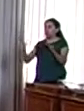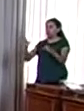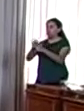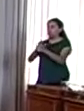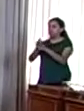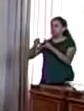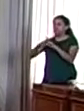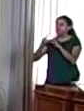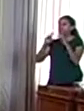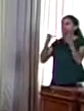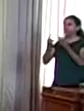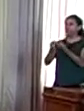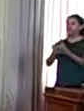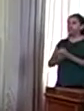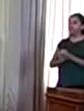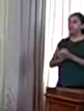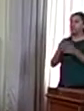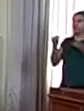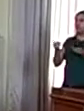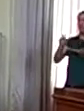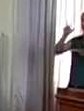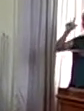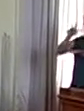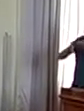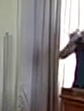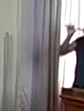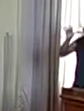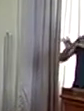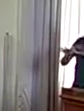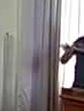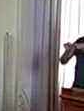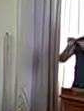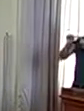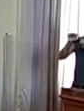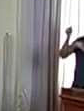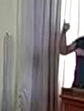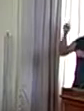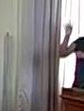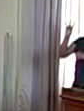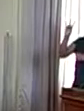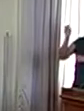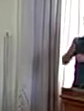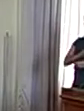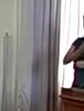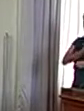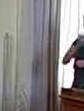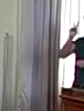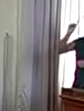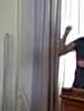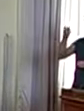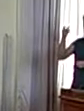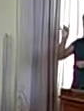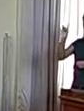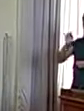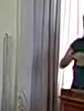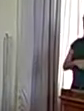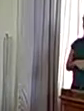sesión y vamos a lo que es la aprobación del acta de la sesión ordinaria de fecha 17 de mayo del año 2018.